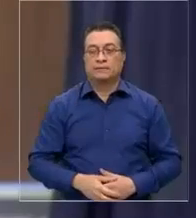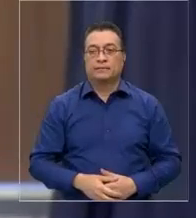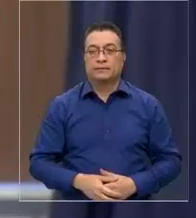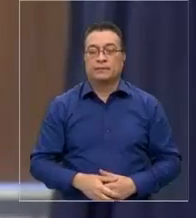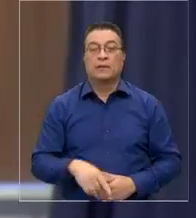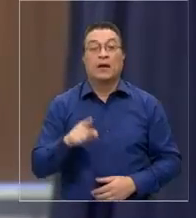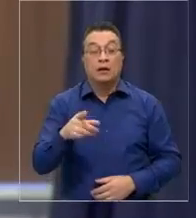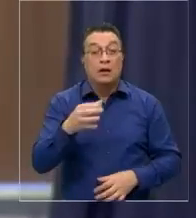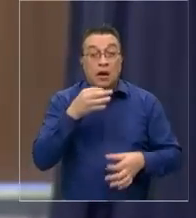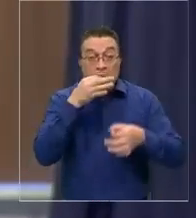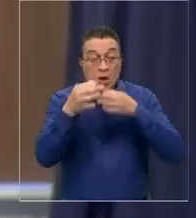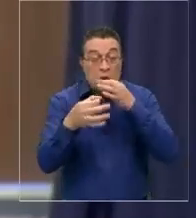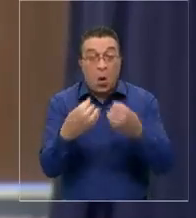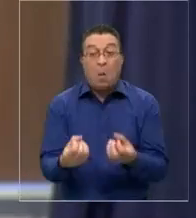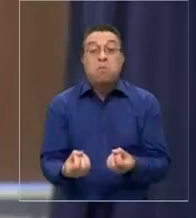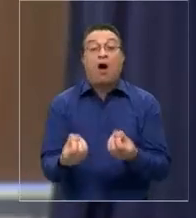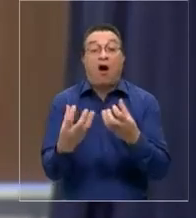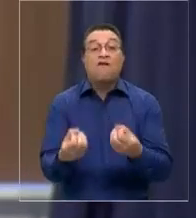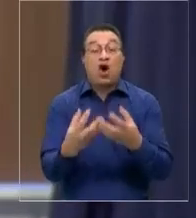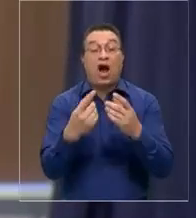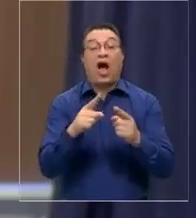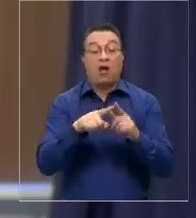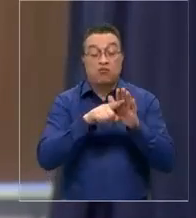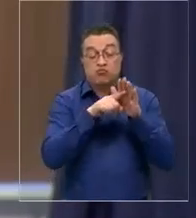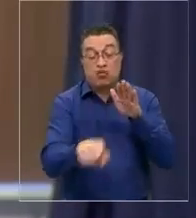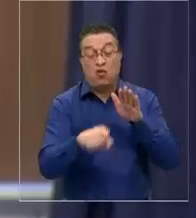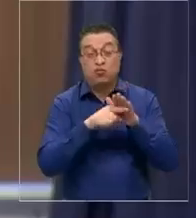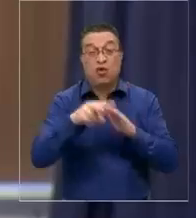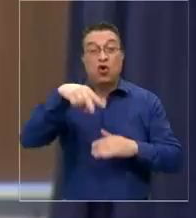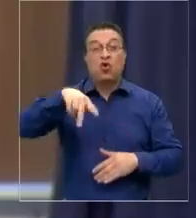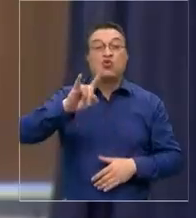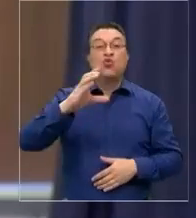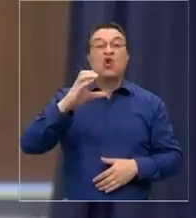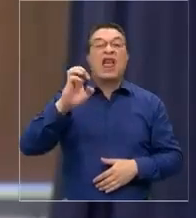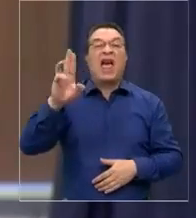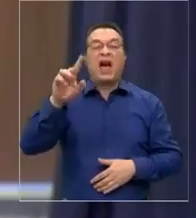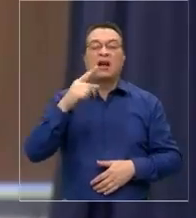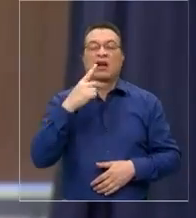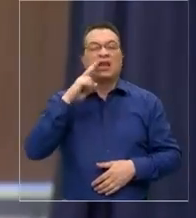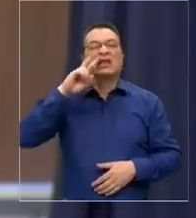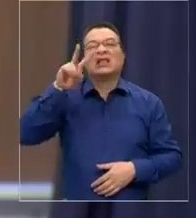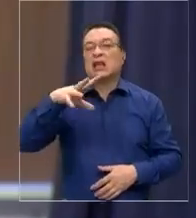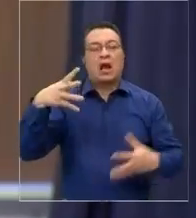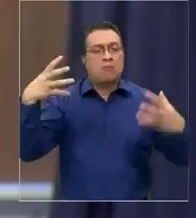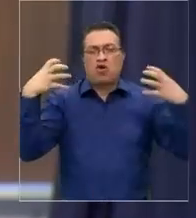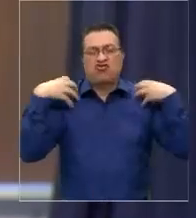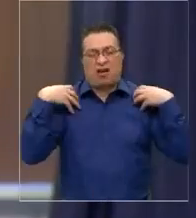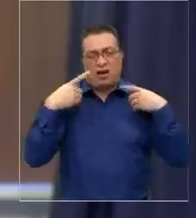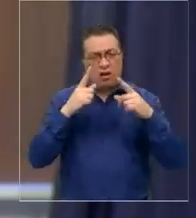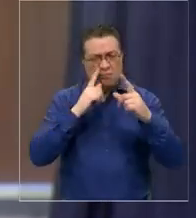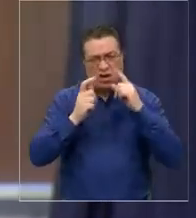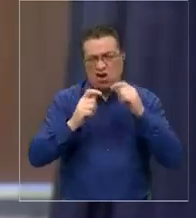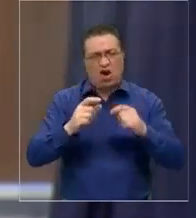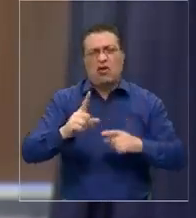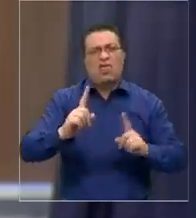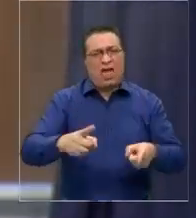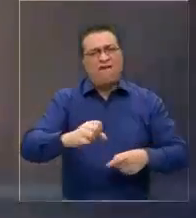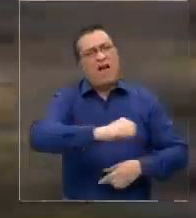La retórica provocativa sobre las armas nucleares es el colmo de la irresponsabilidad. Es peligrosa y hay que